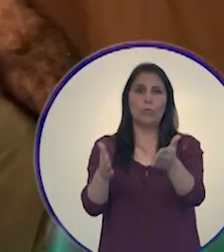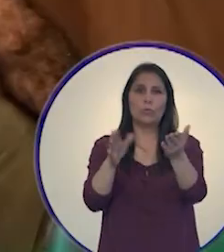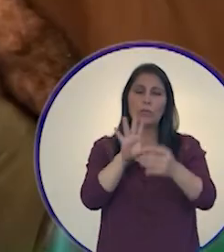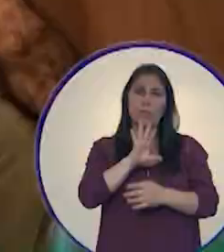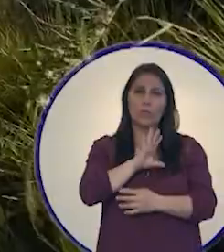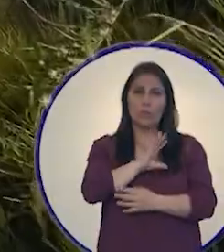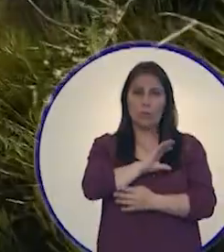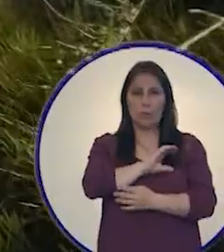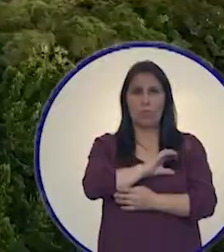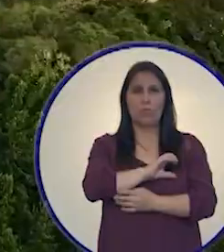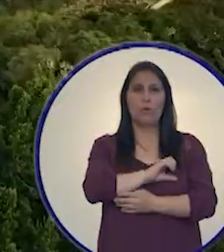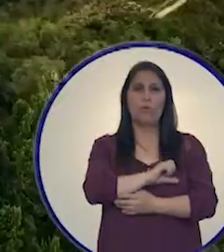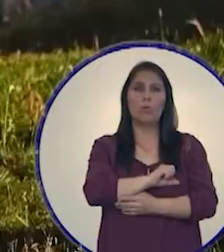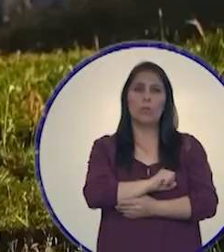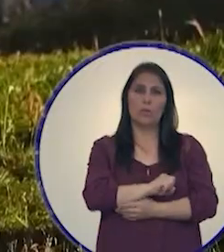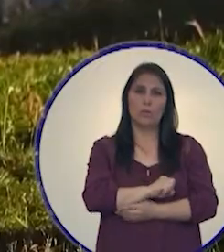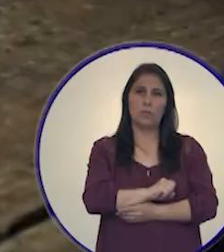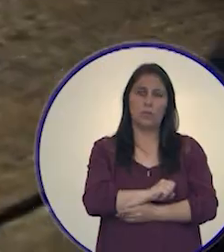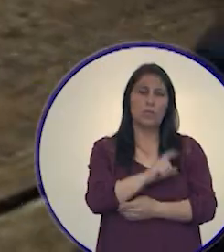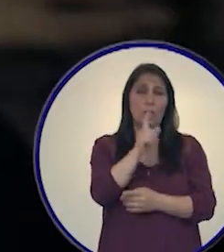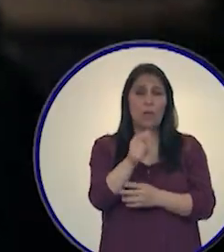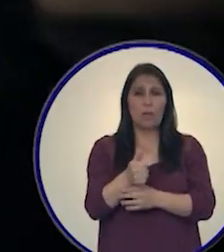terminar de